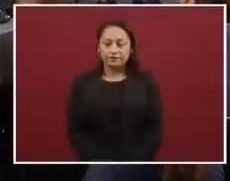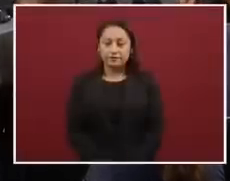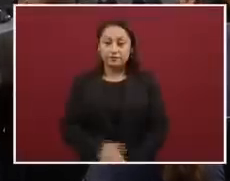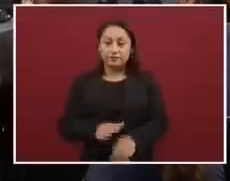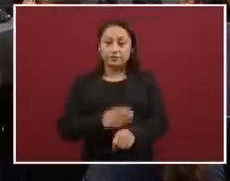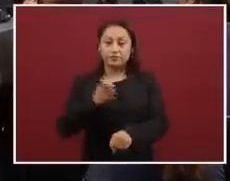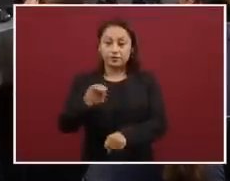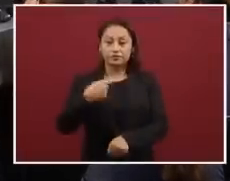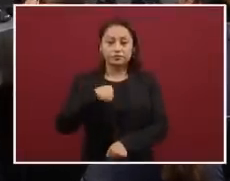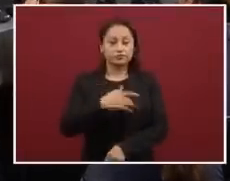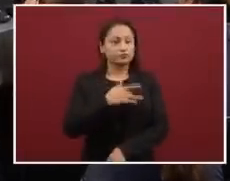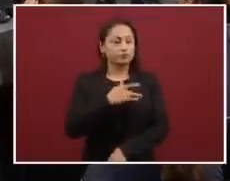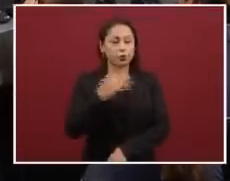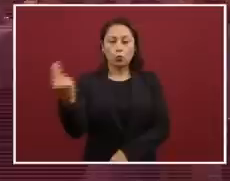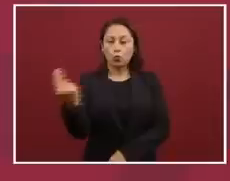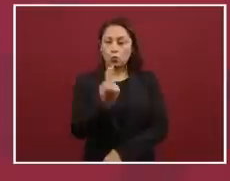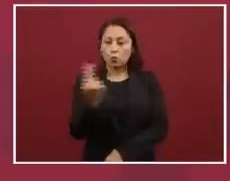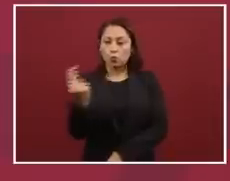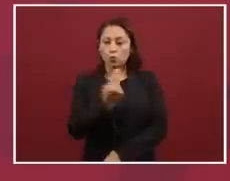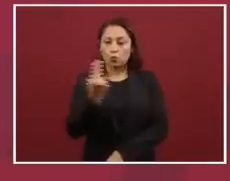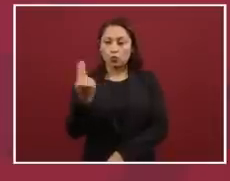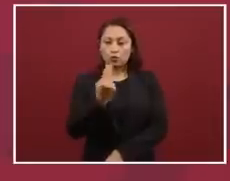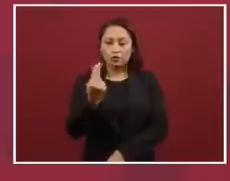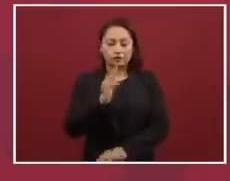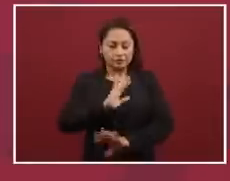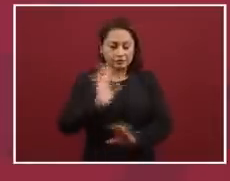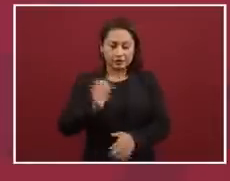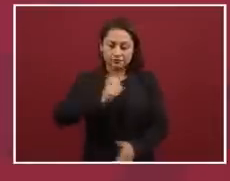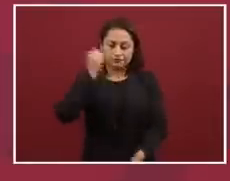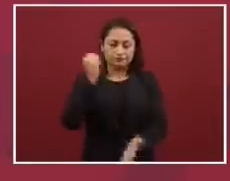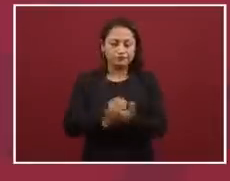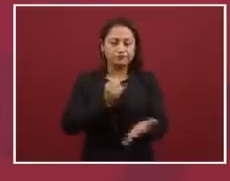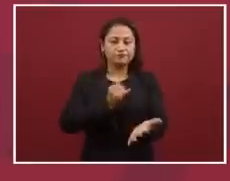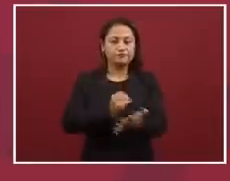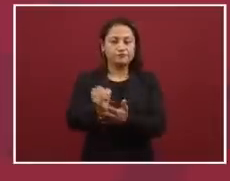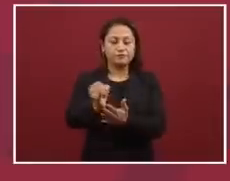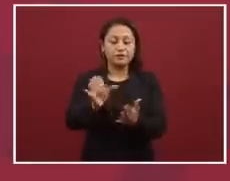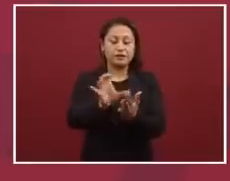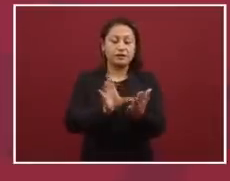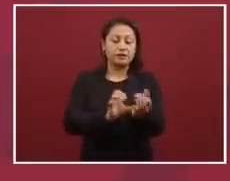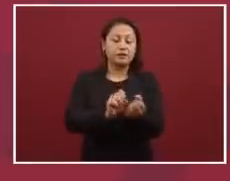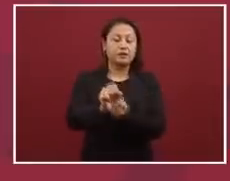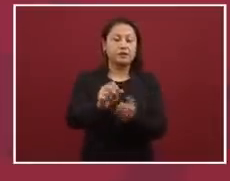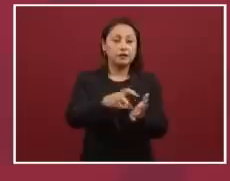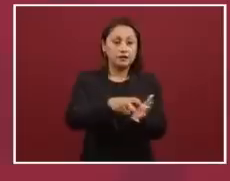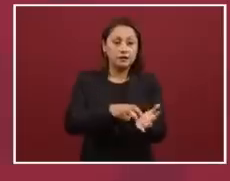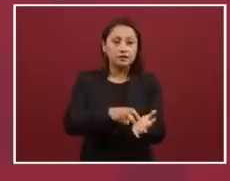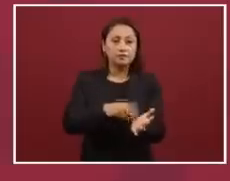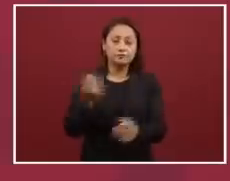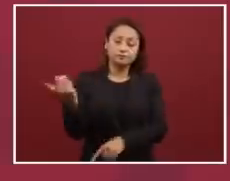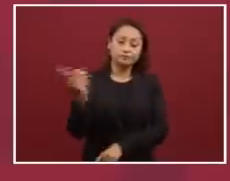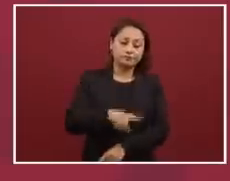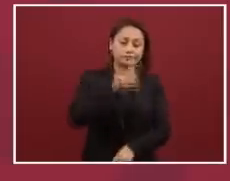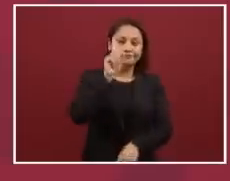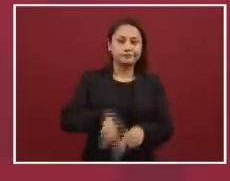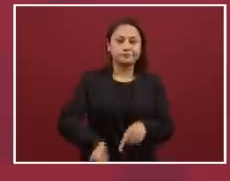que se apruebe ya la modificación constitucional para la revocación del mandato,